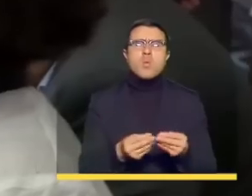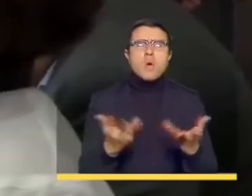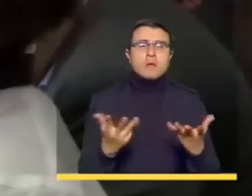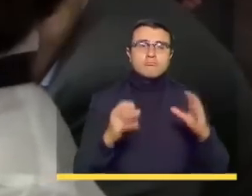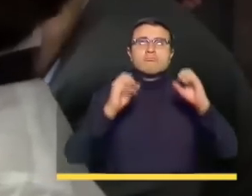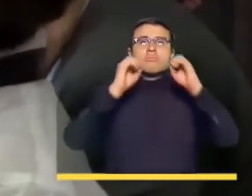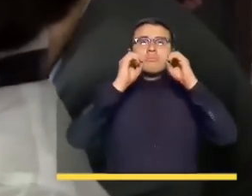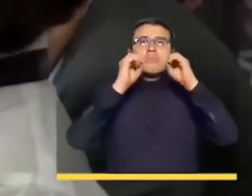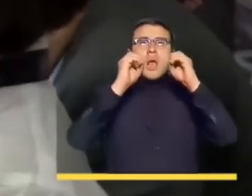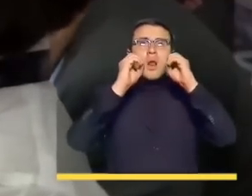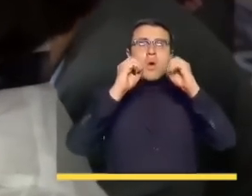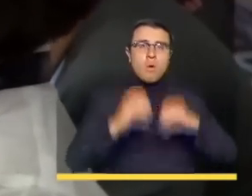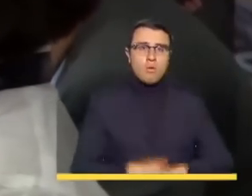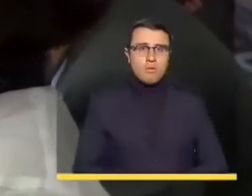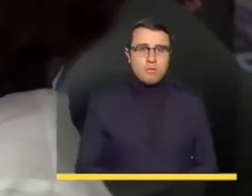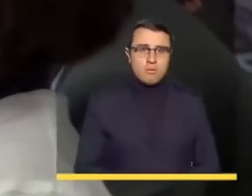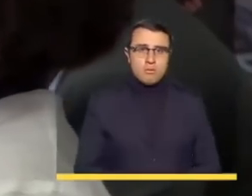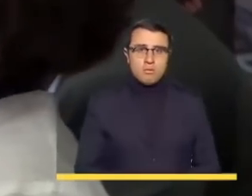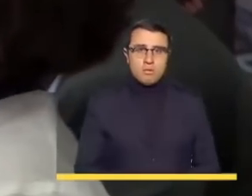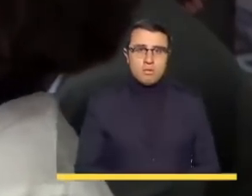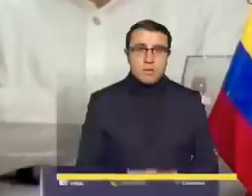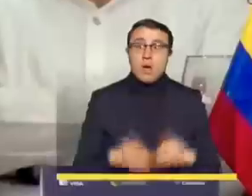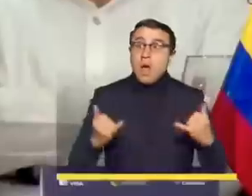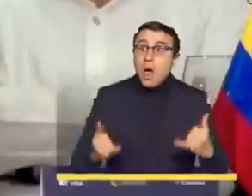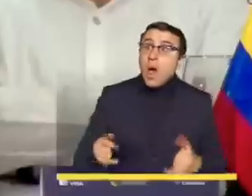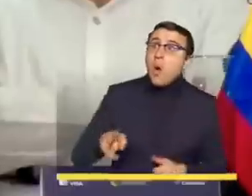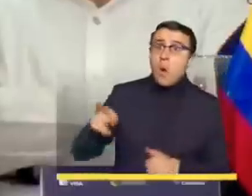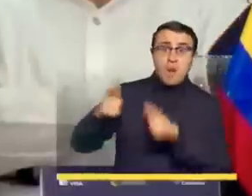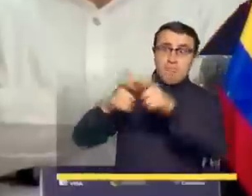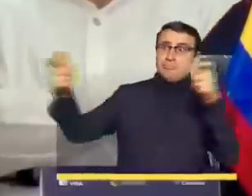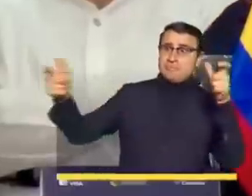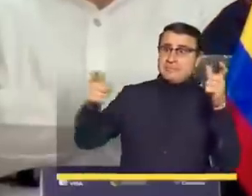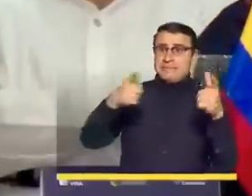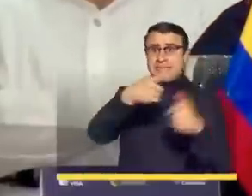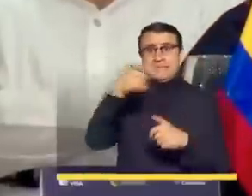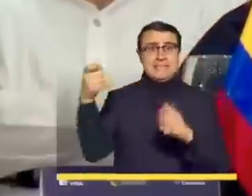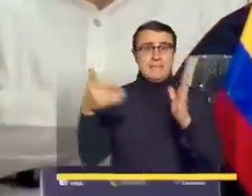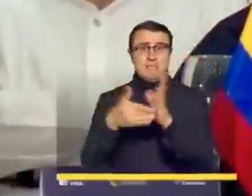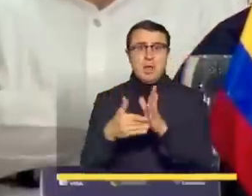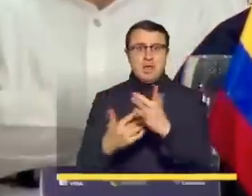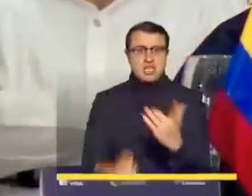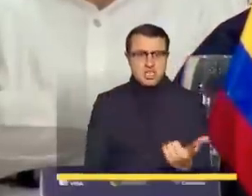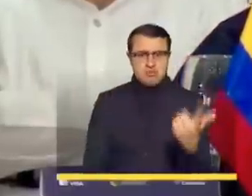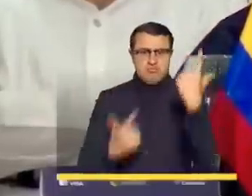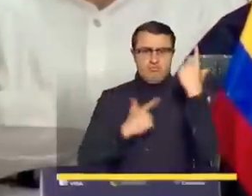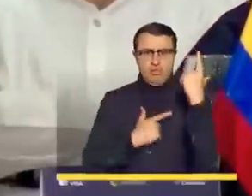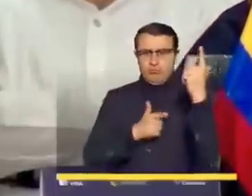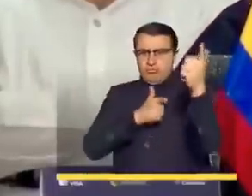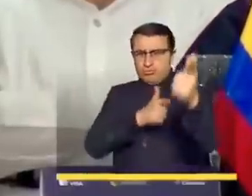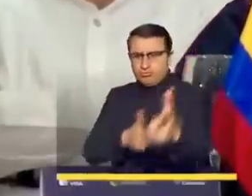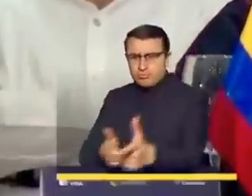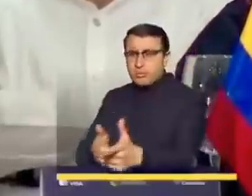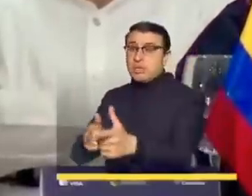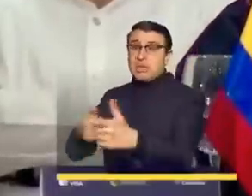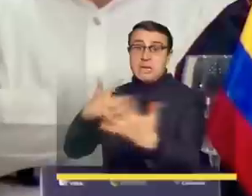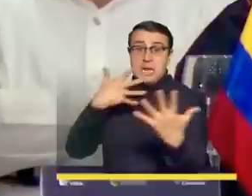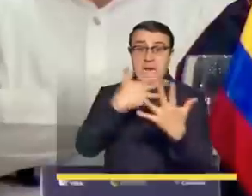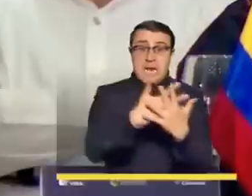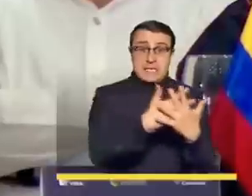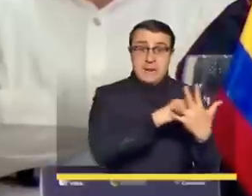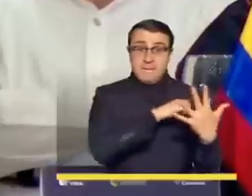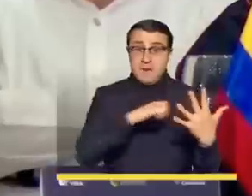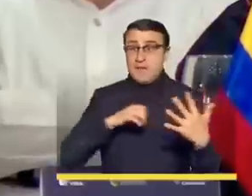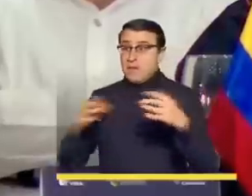Ninguno. Y ahora son 100,000. Con fusiles, con calabozos, con cárceles